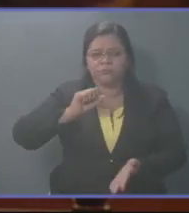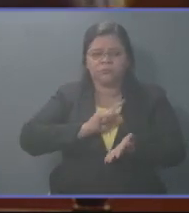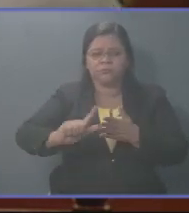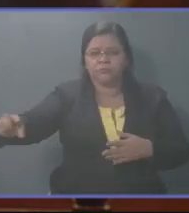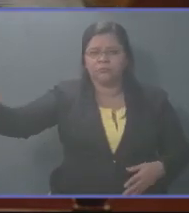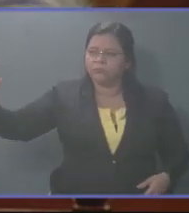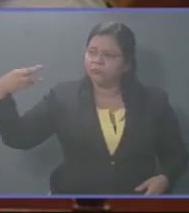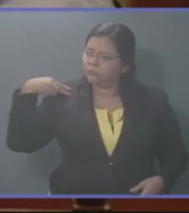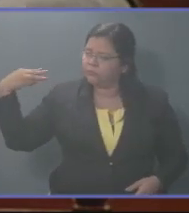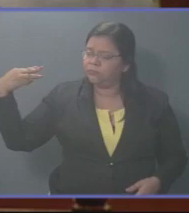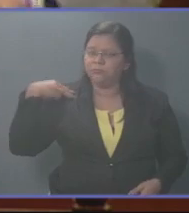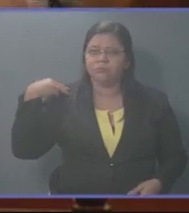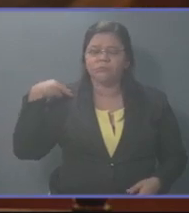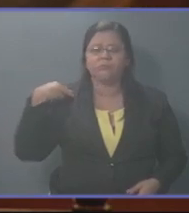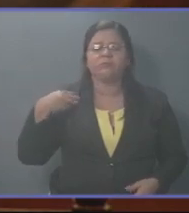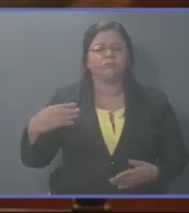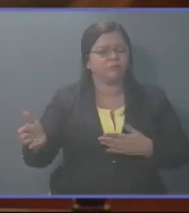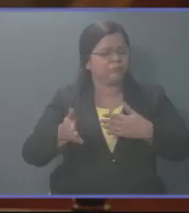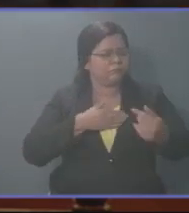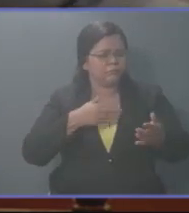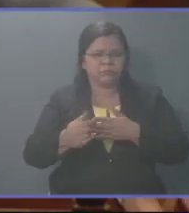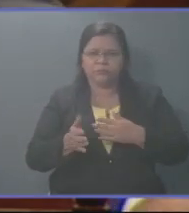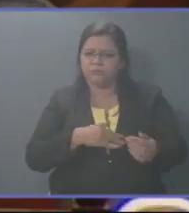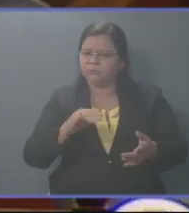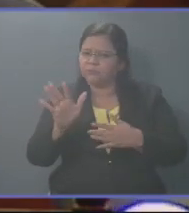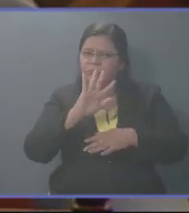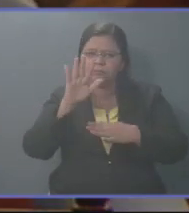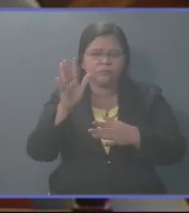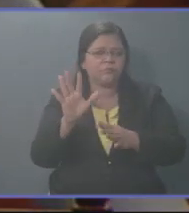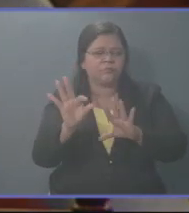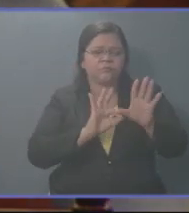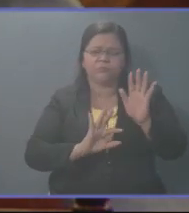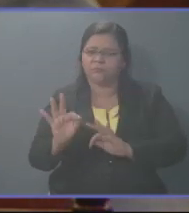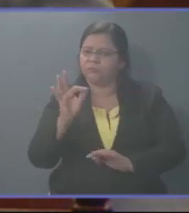General Gerardo Barrios, aunque a muchos les rechinen los dientes.